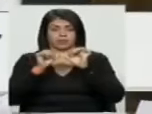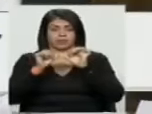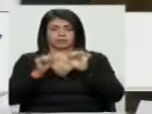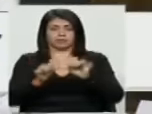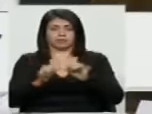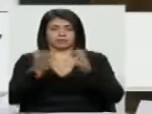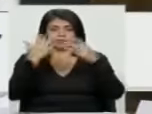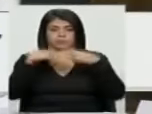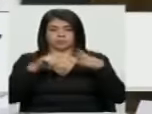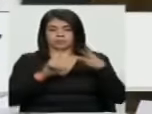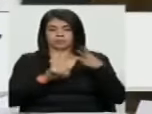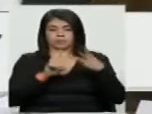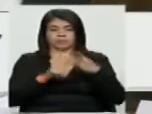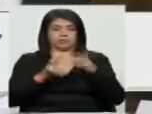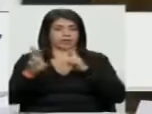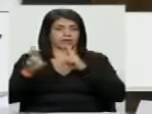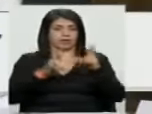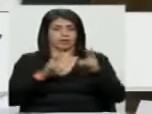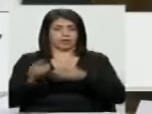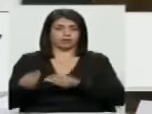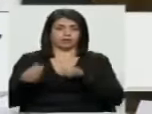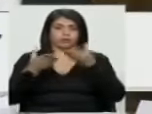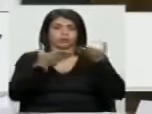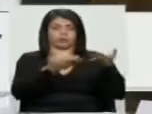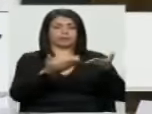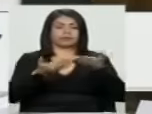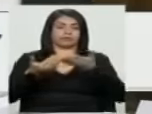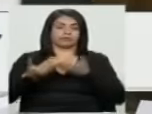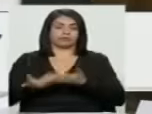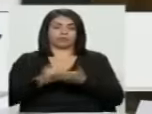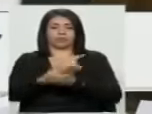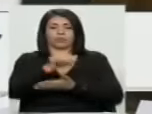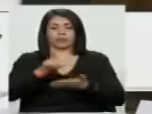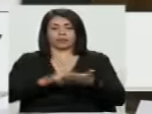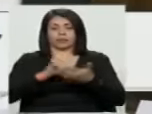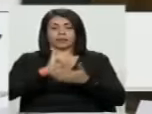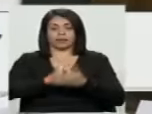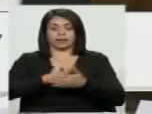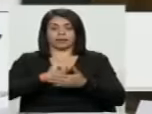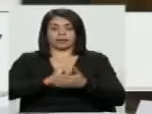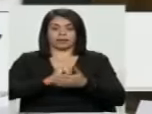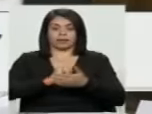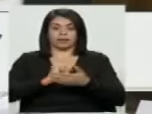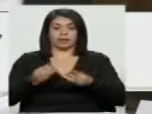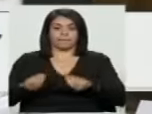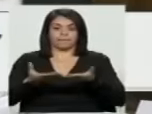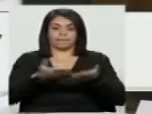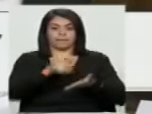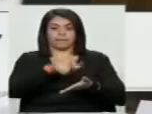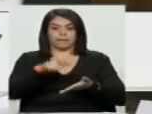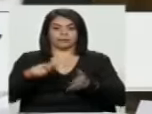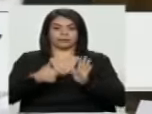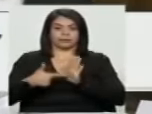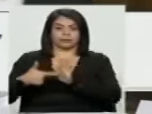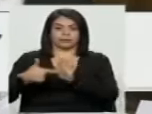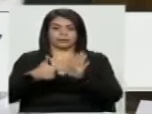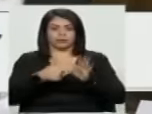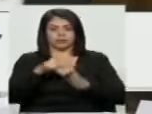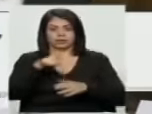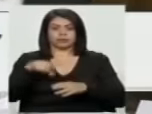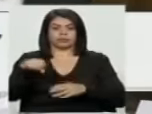mantenerse. 3. Relación de donaciones recibidas con plena identificación de los donantes, indicando si